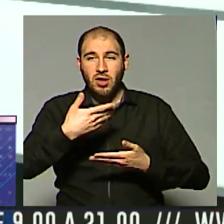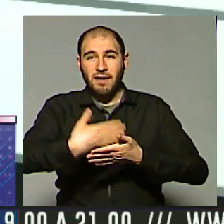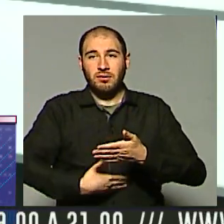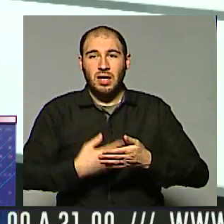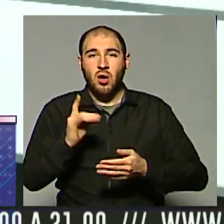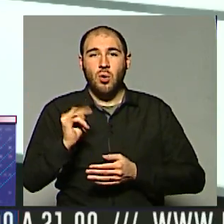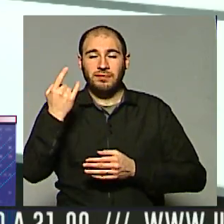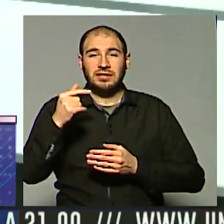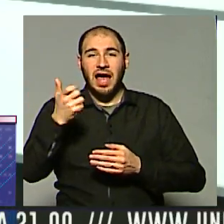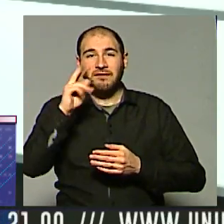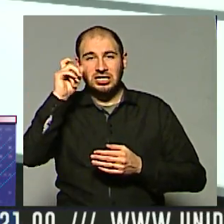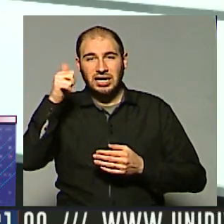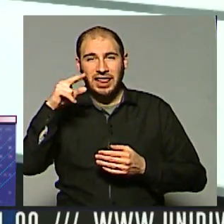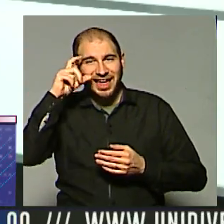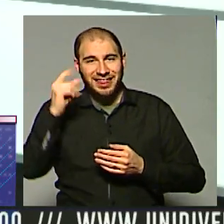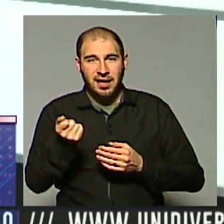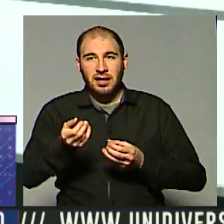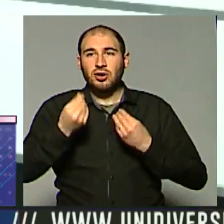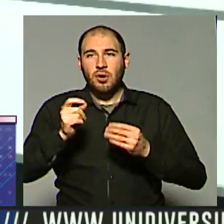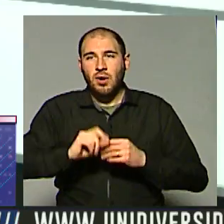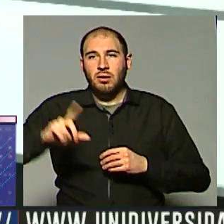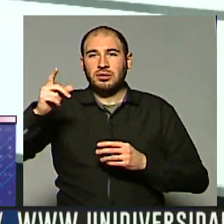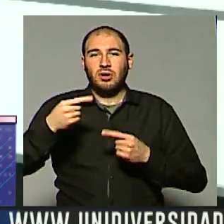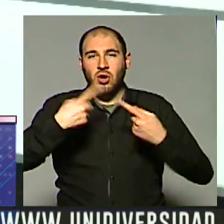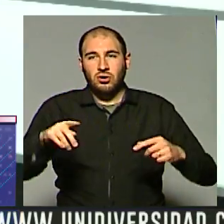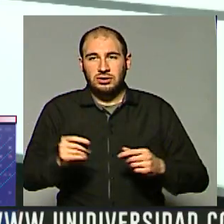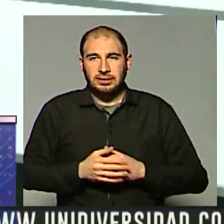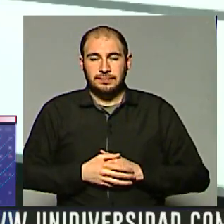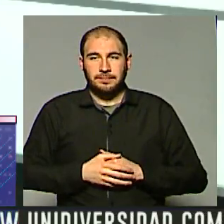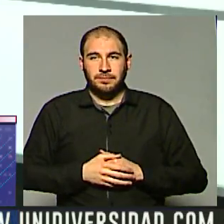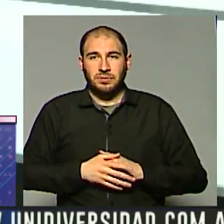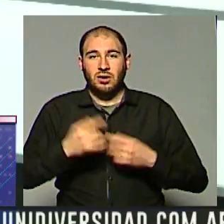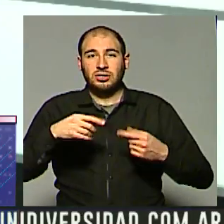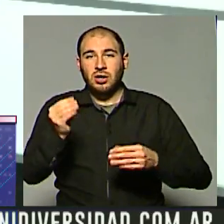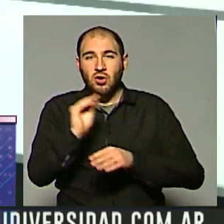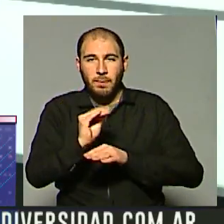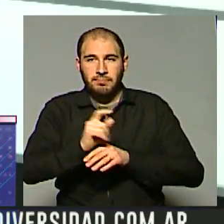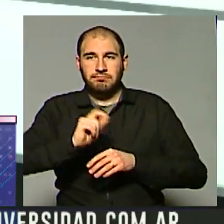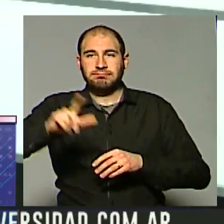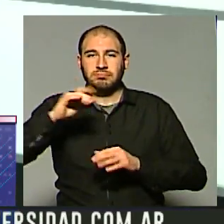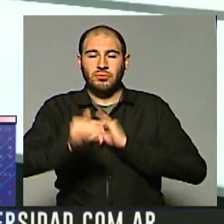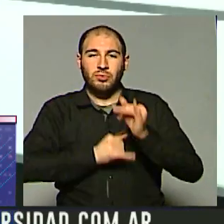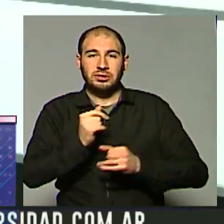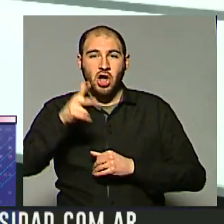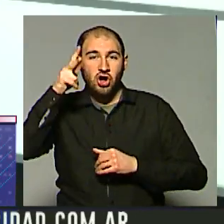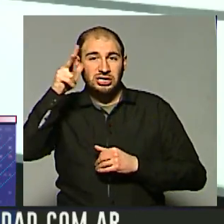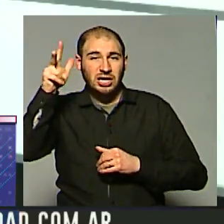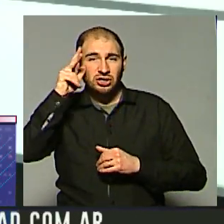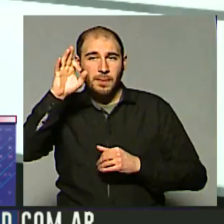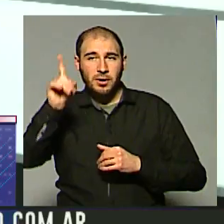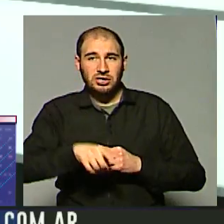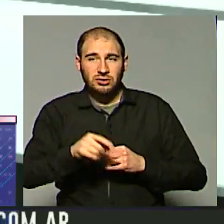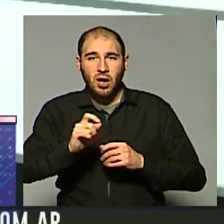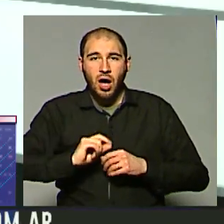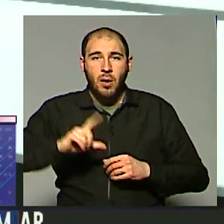de la Universidad de Avellaneda que hablaba de cómo se han incrementado los productos, sobre todo los comestibles, ¿no? Y hablaban de un 88%